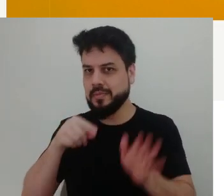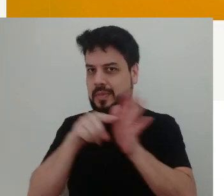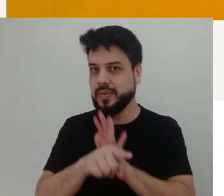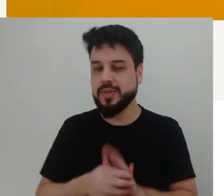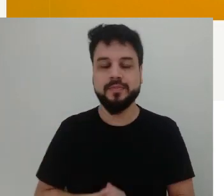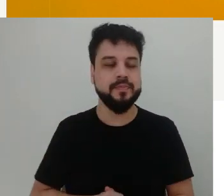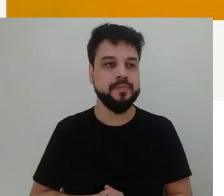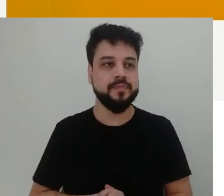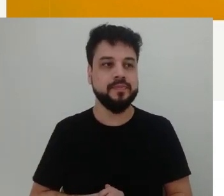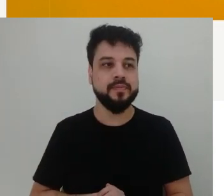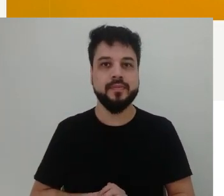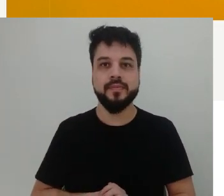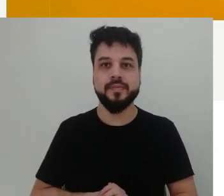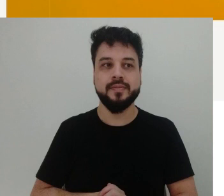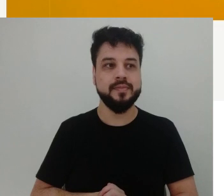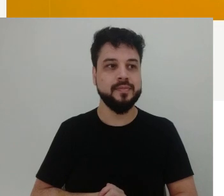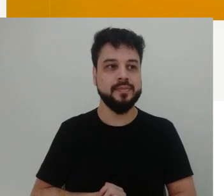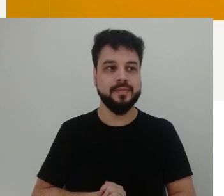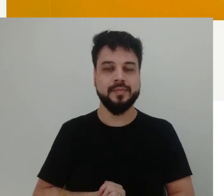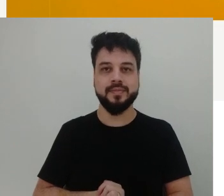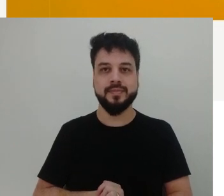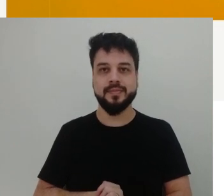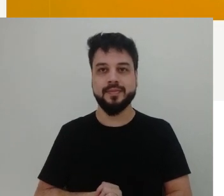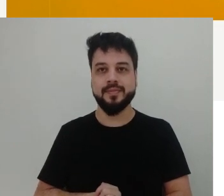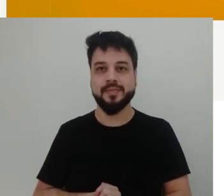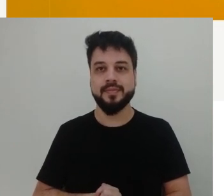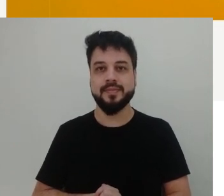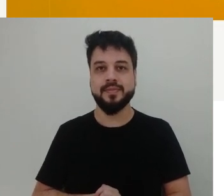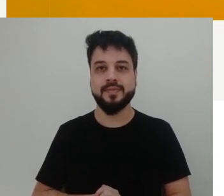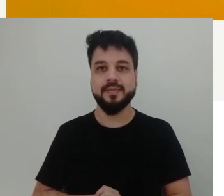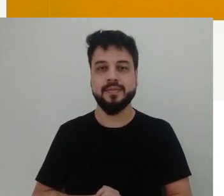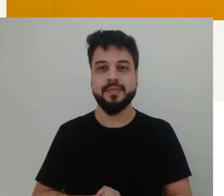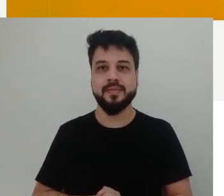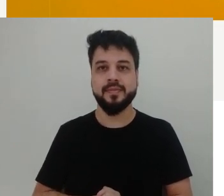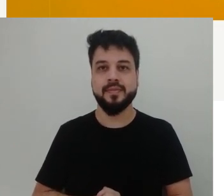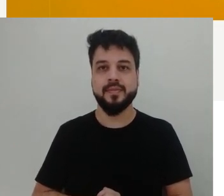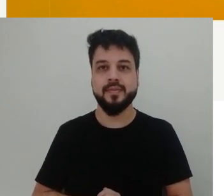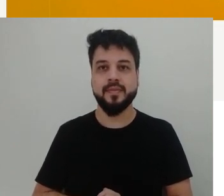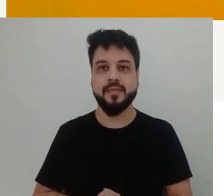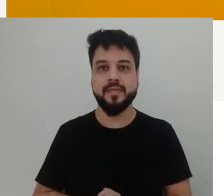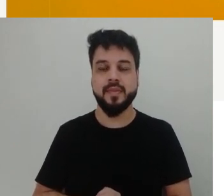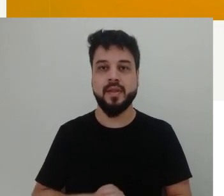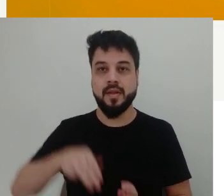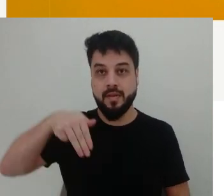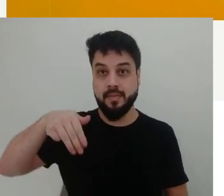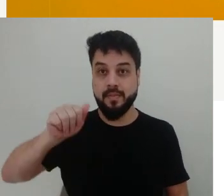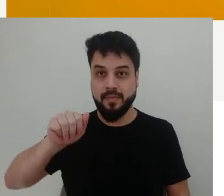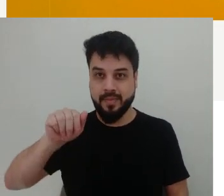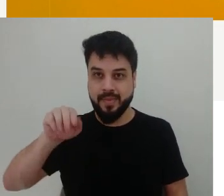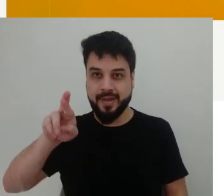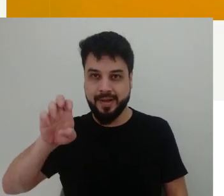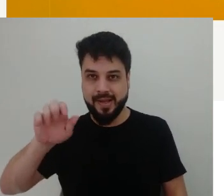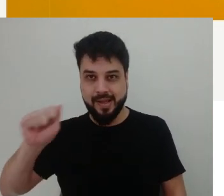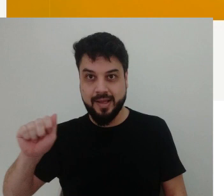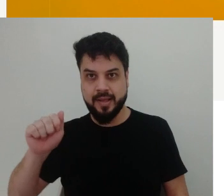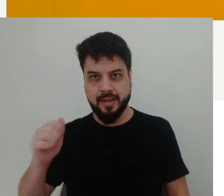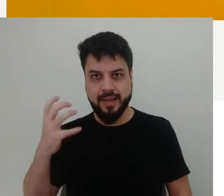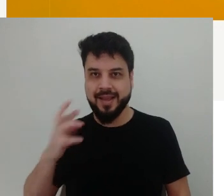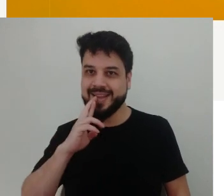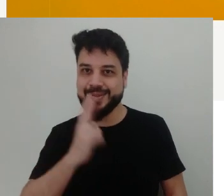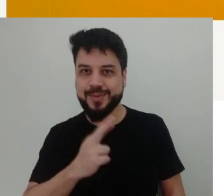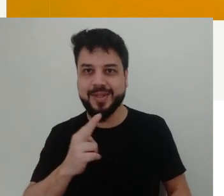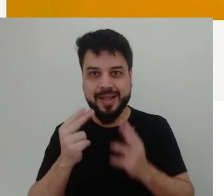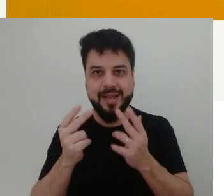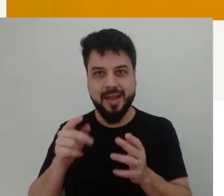força. É ganhar fronteira, é ganhar articulação, mediação, flexibilidade,